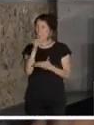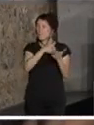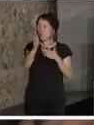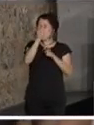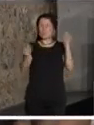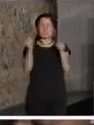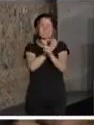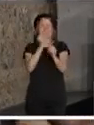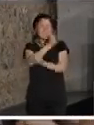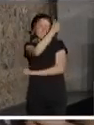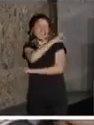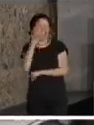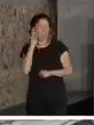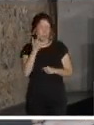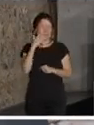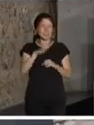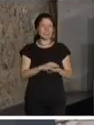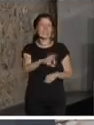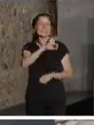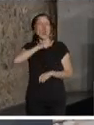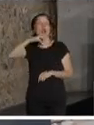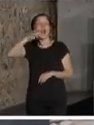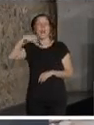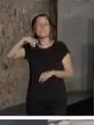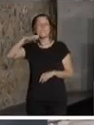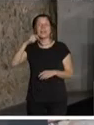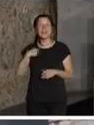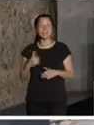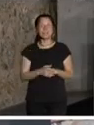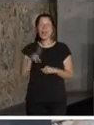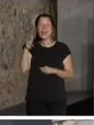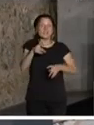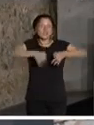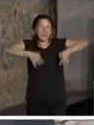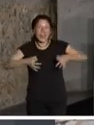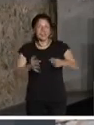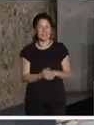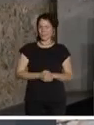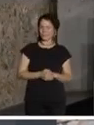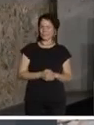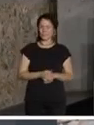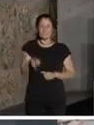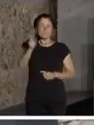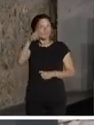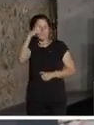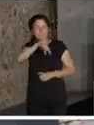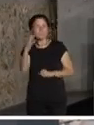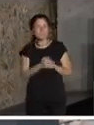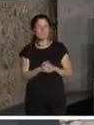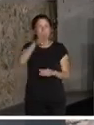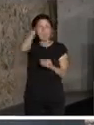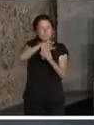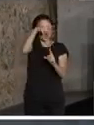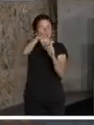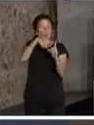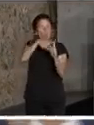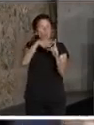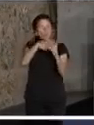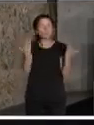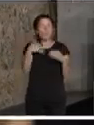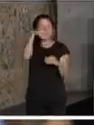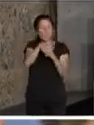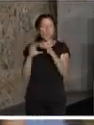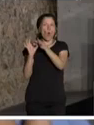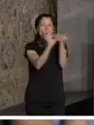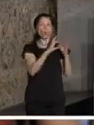de trabajadores y trabajadoras señor garamendi garanticen derechos y tengan en cuenta que el voto Útil es el